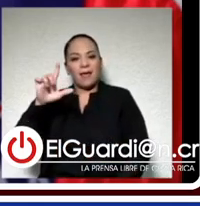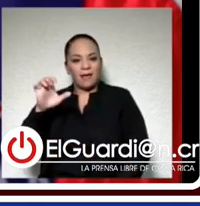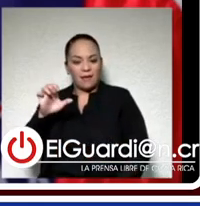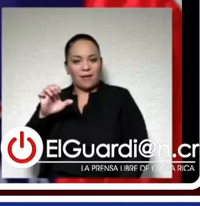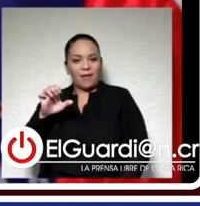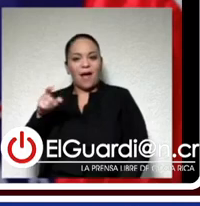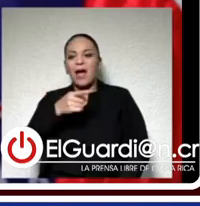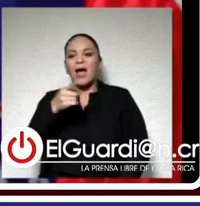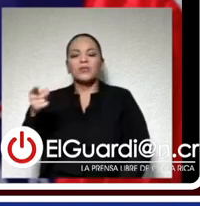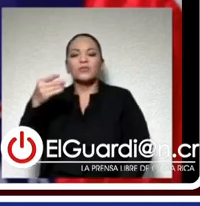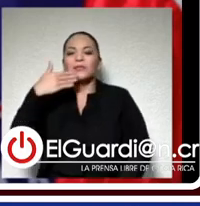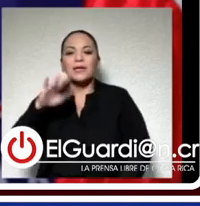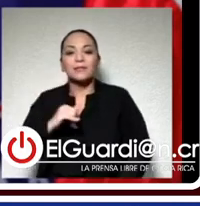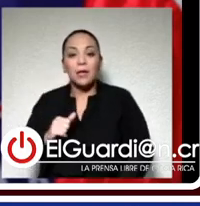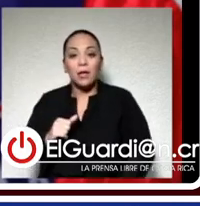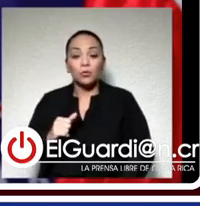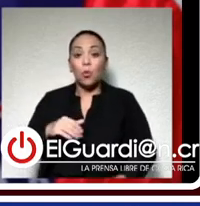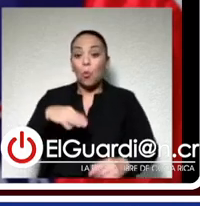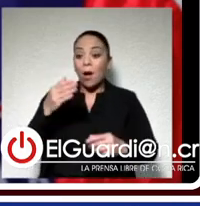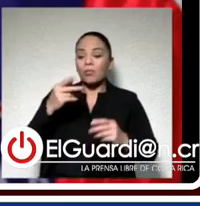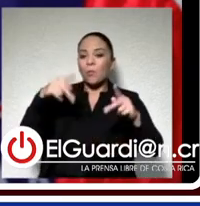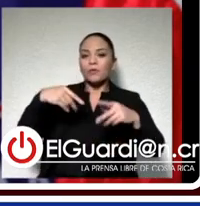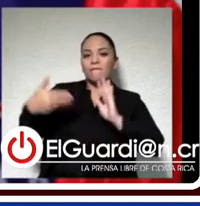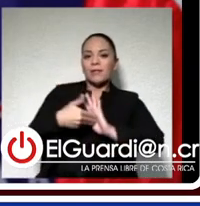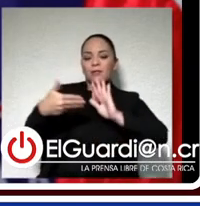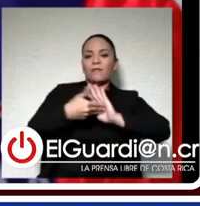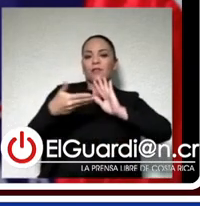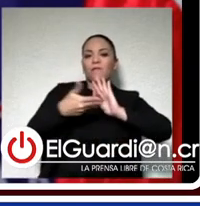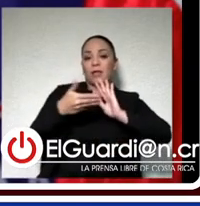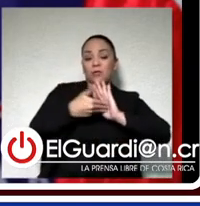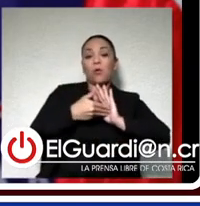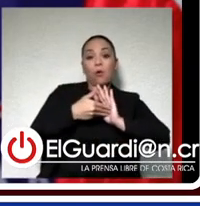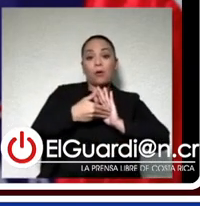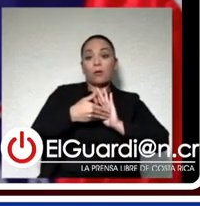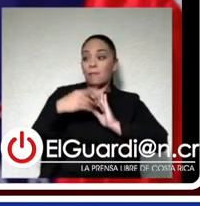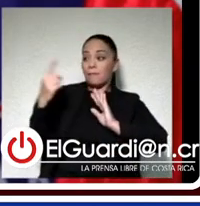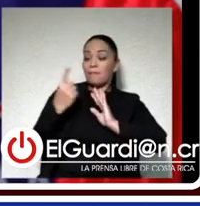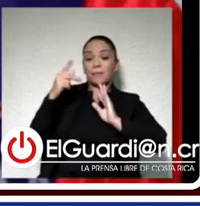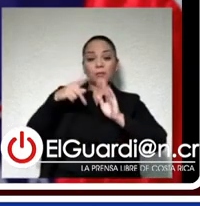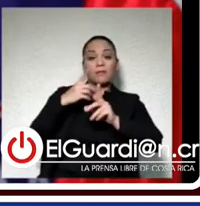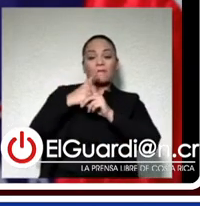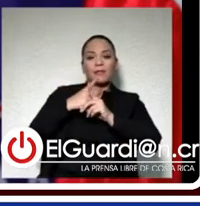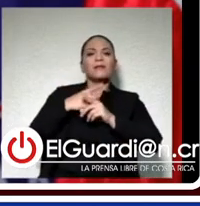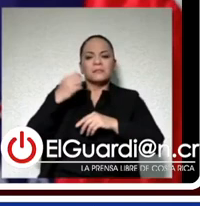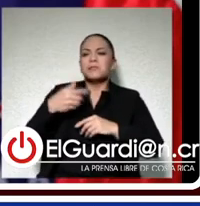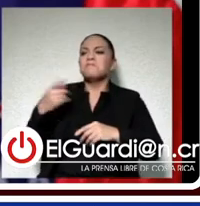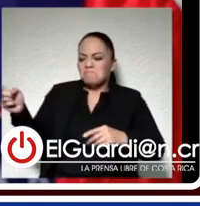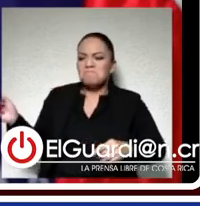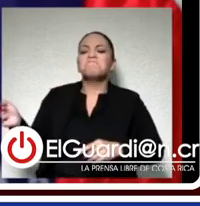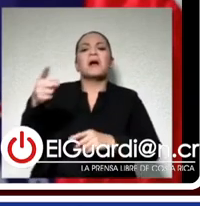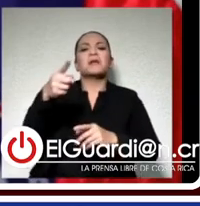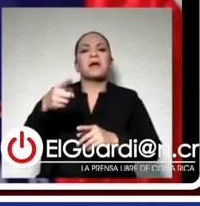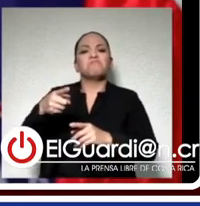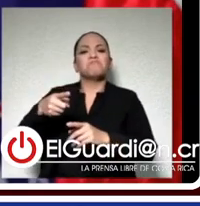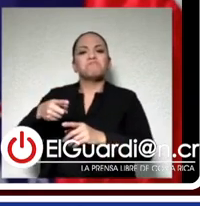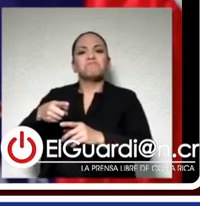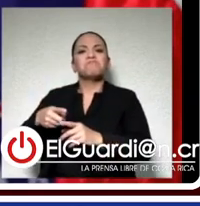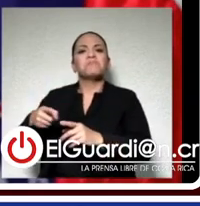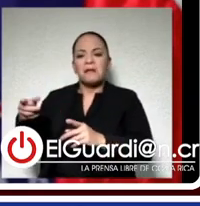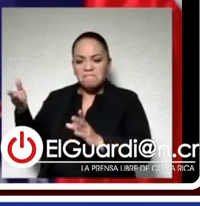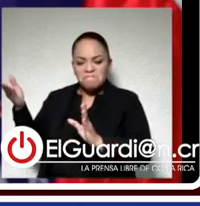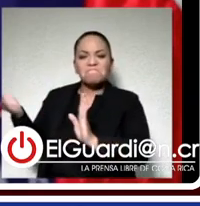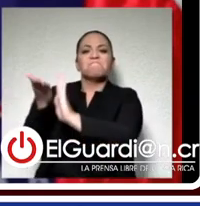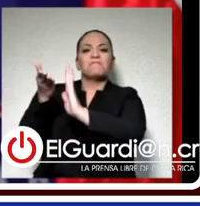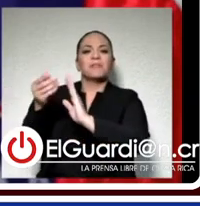en el suelo y llega alguien y lo quiere venir a defender, sí, arréle que me está pateando en el suelo. Sobre todo una persona